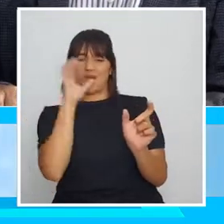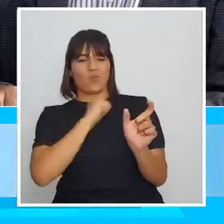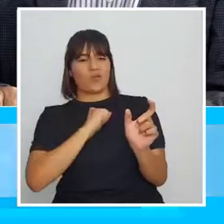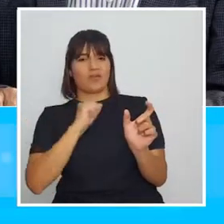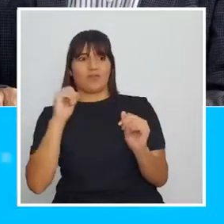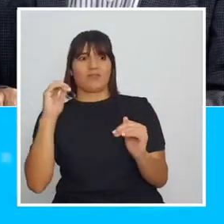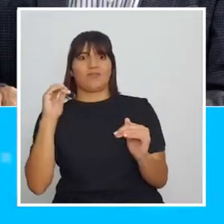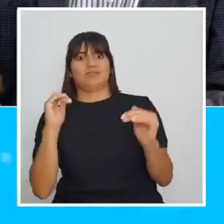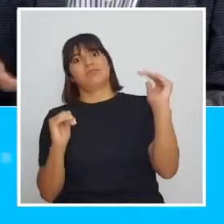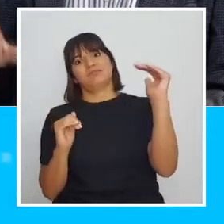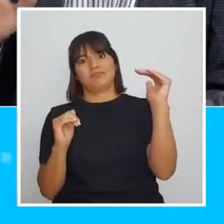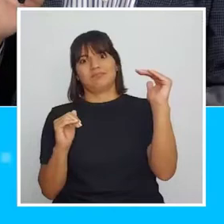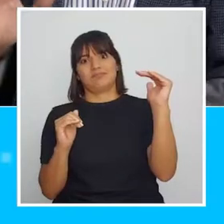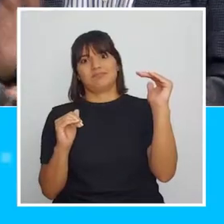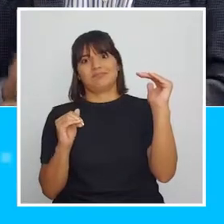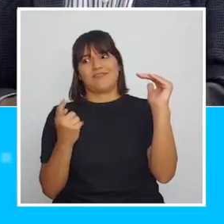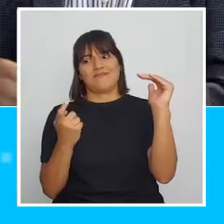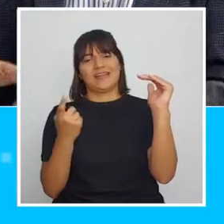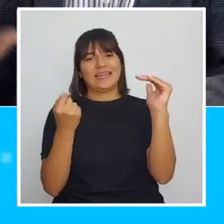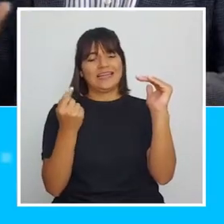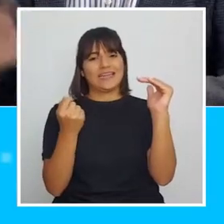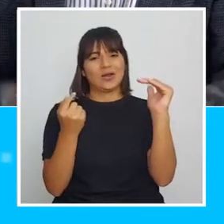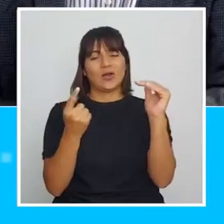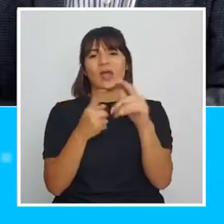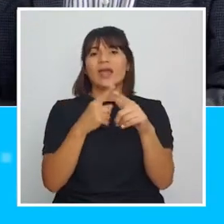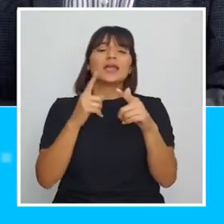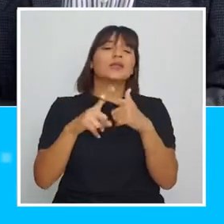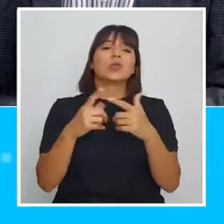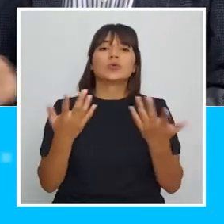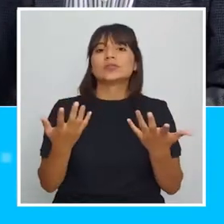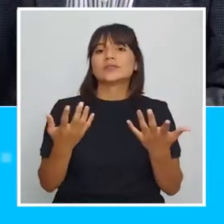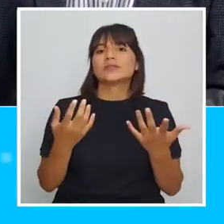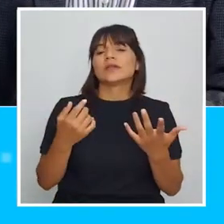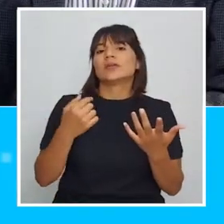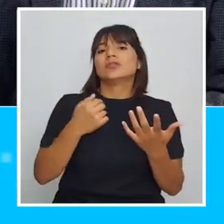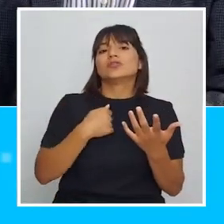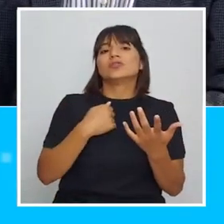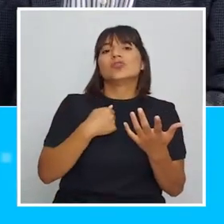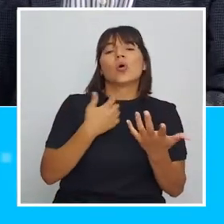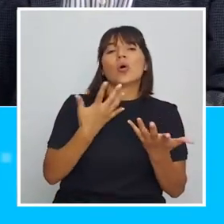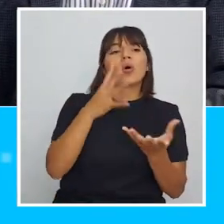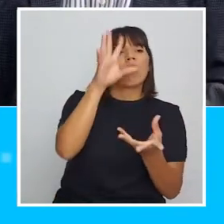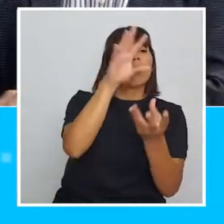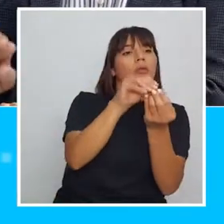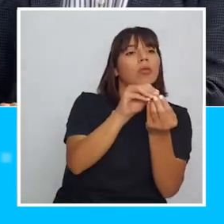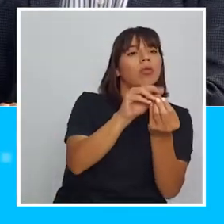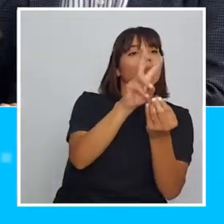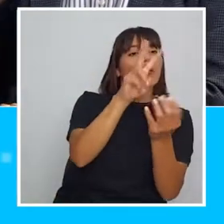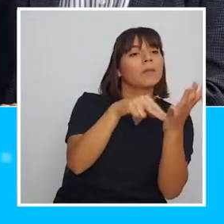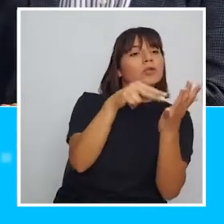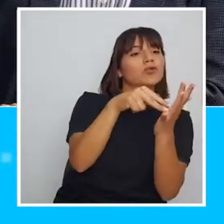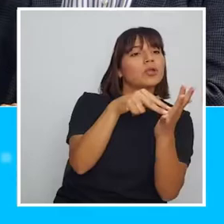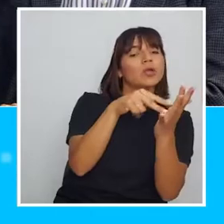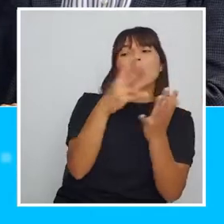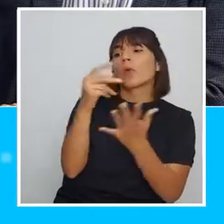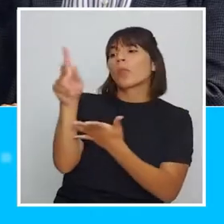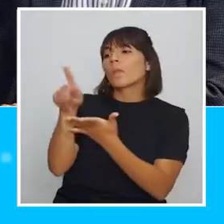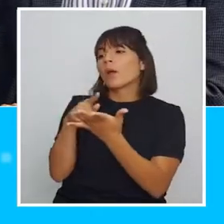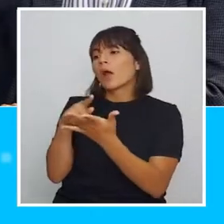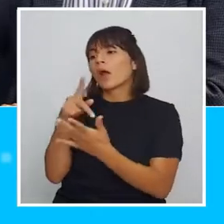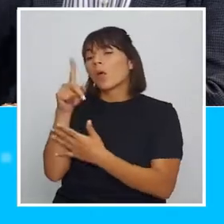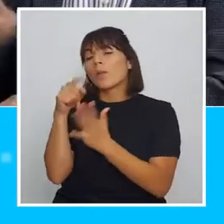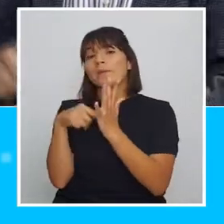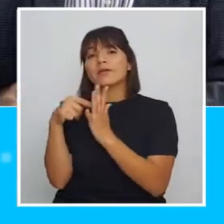hacer con mi aguinaldo suman 2 millones de pesos. ¿Cuánto voy a recibir? 1 millón. El cerebro ya de una vez ya